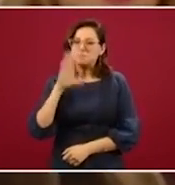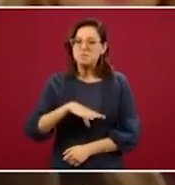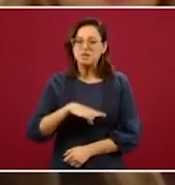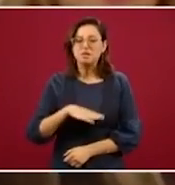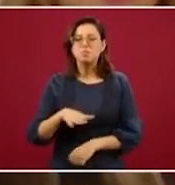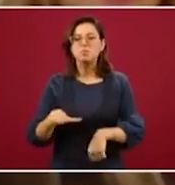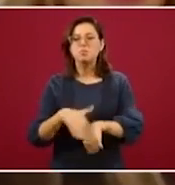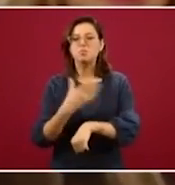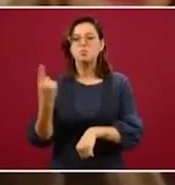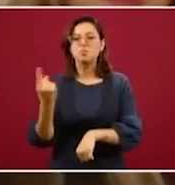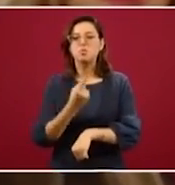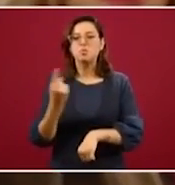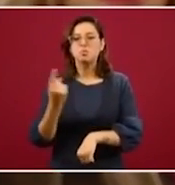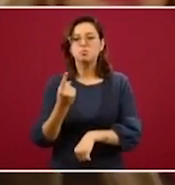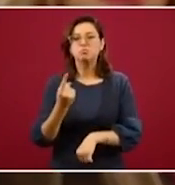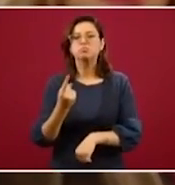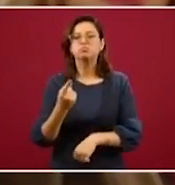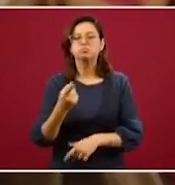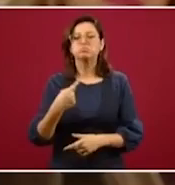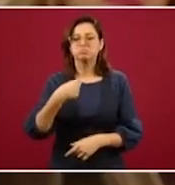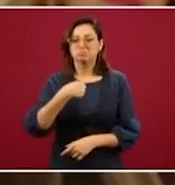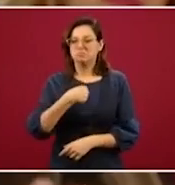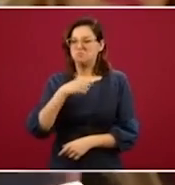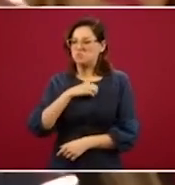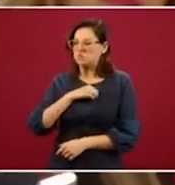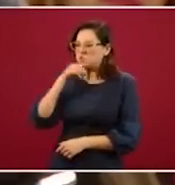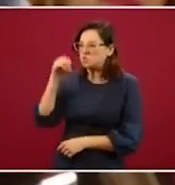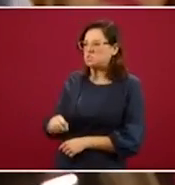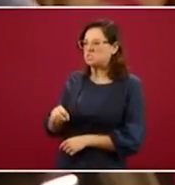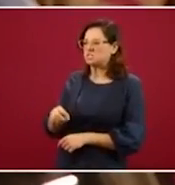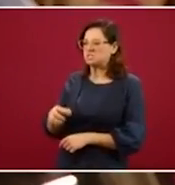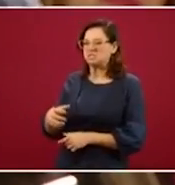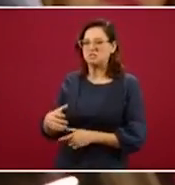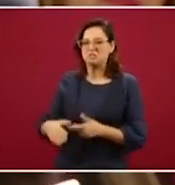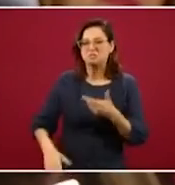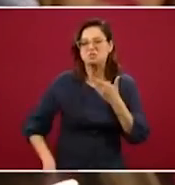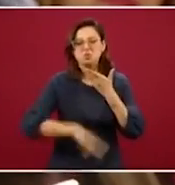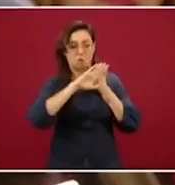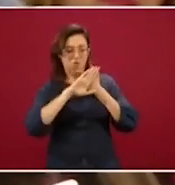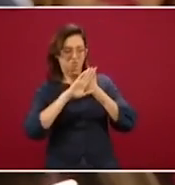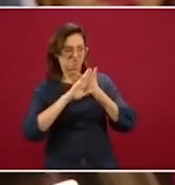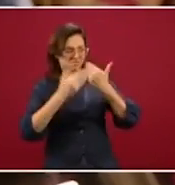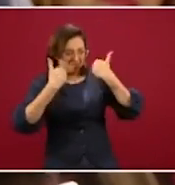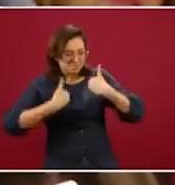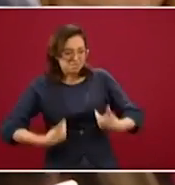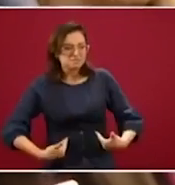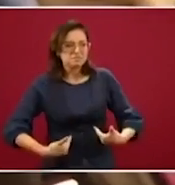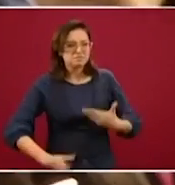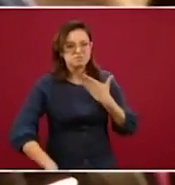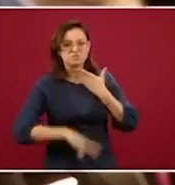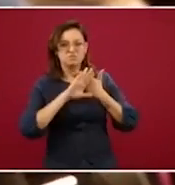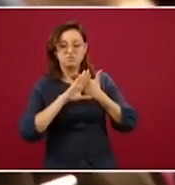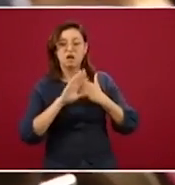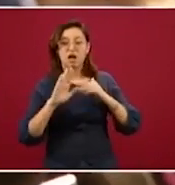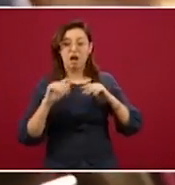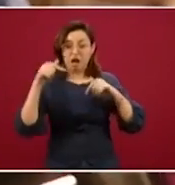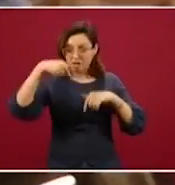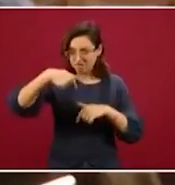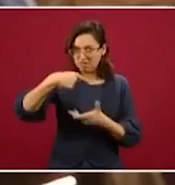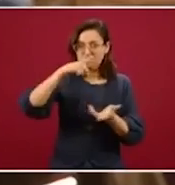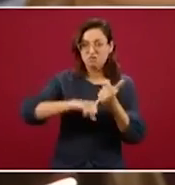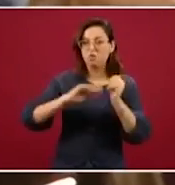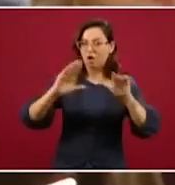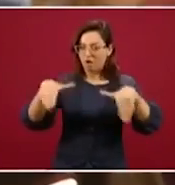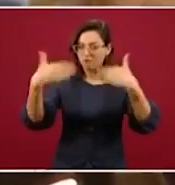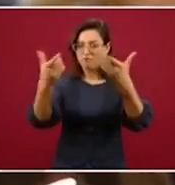Fui víctima de un acto de odio, de incitación a la violencia en mi agravio, afuera y dentro de Palacio